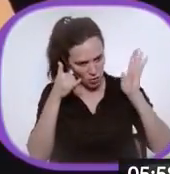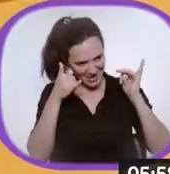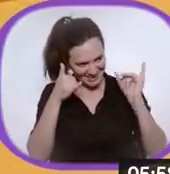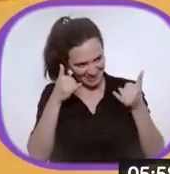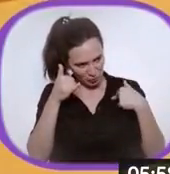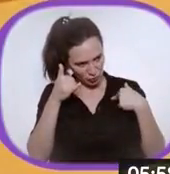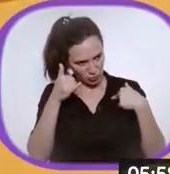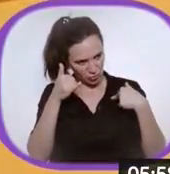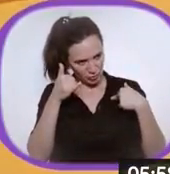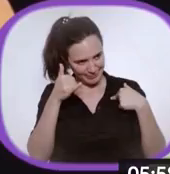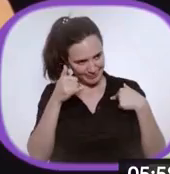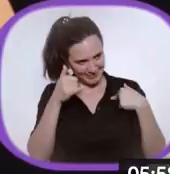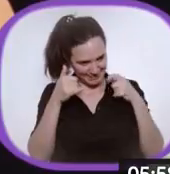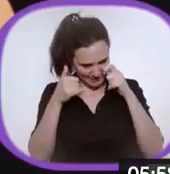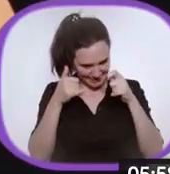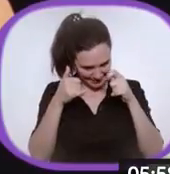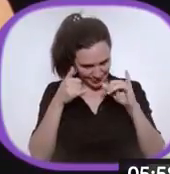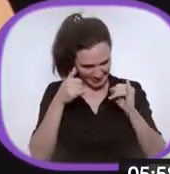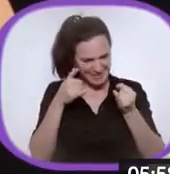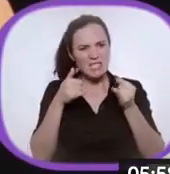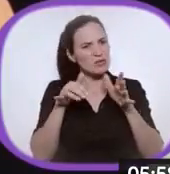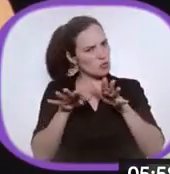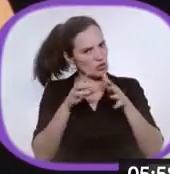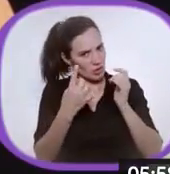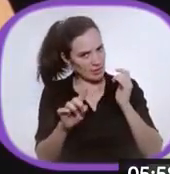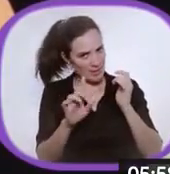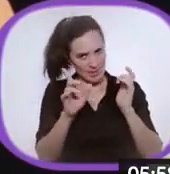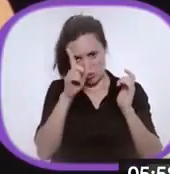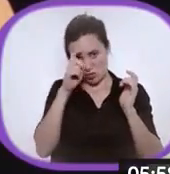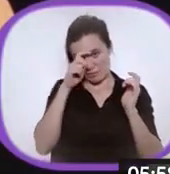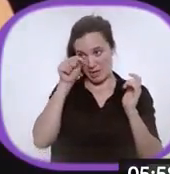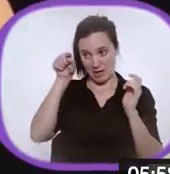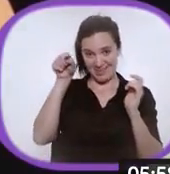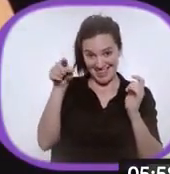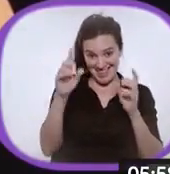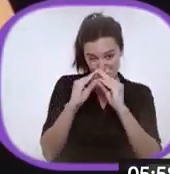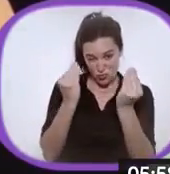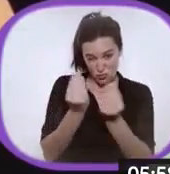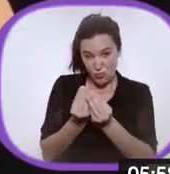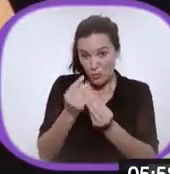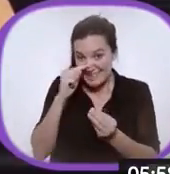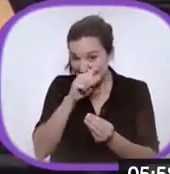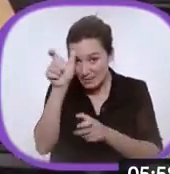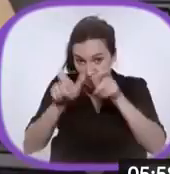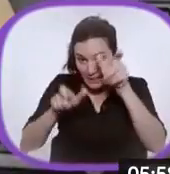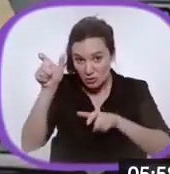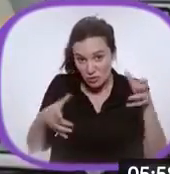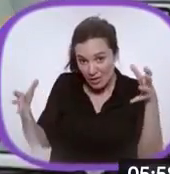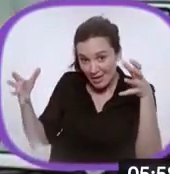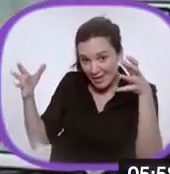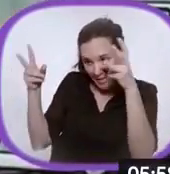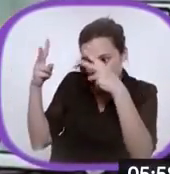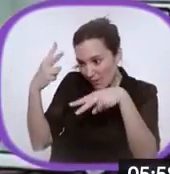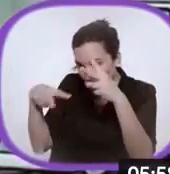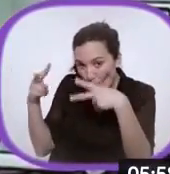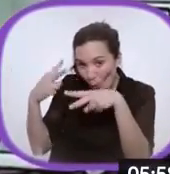Habla Fernández. Hola, Fernández. Está sucediendo algo muy extraño en el hospital donde están los 7 exploradores.